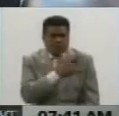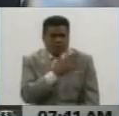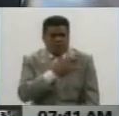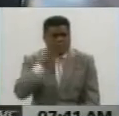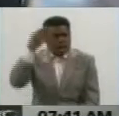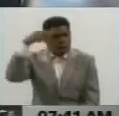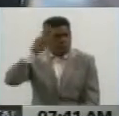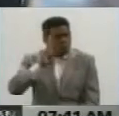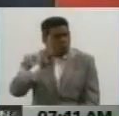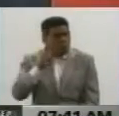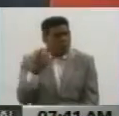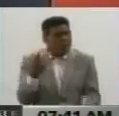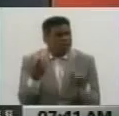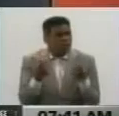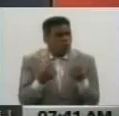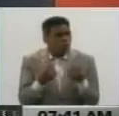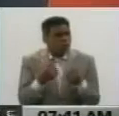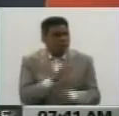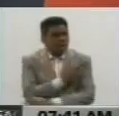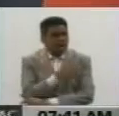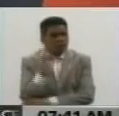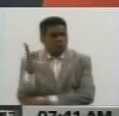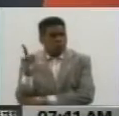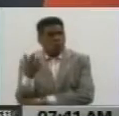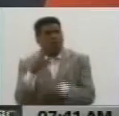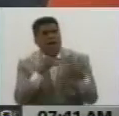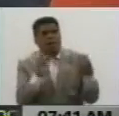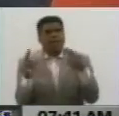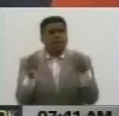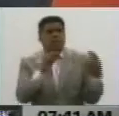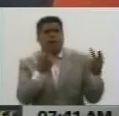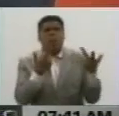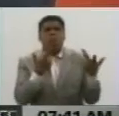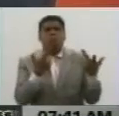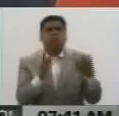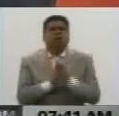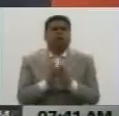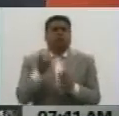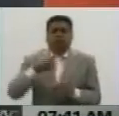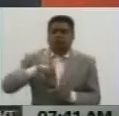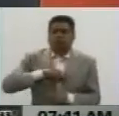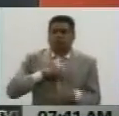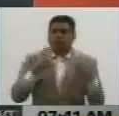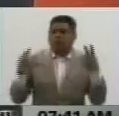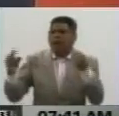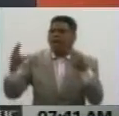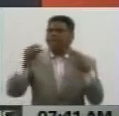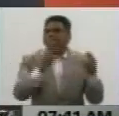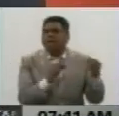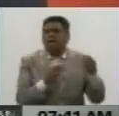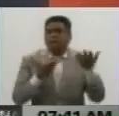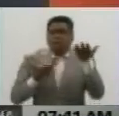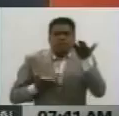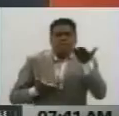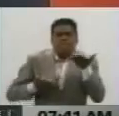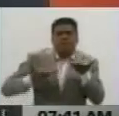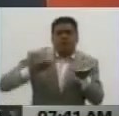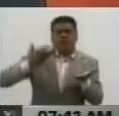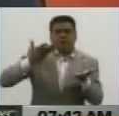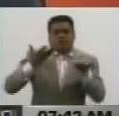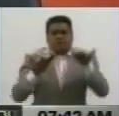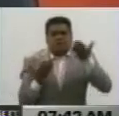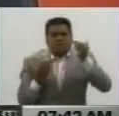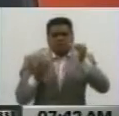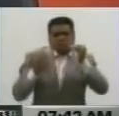ecológica. Nosotros estamos planteando una dinámica que lleva un equilibrio de la relación que debe existir entre